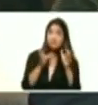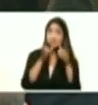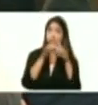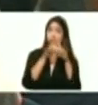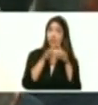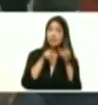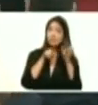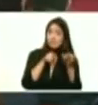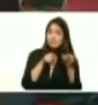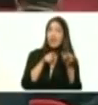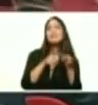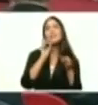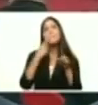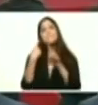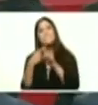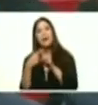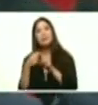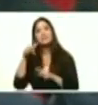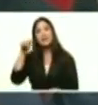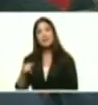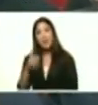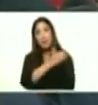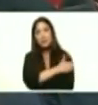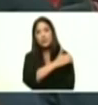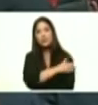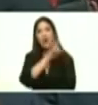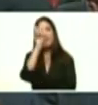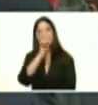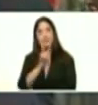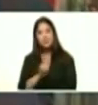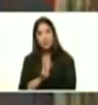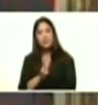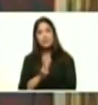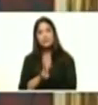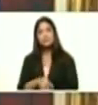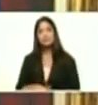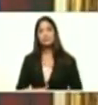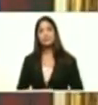internas, de la burguesía adecua, ahí está pues,